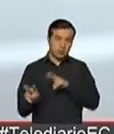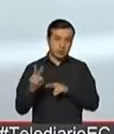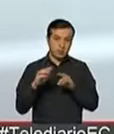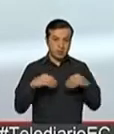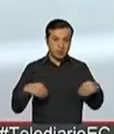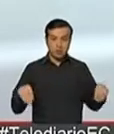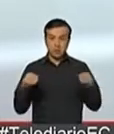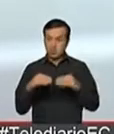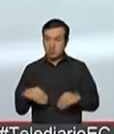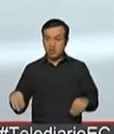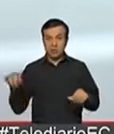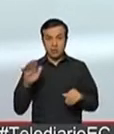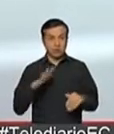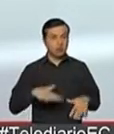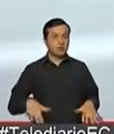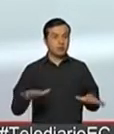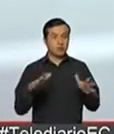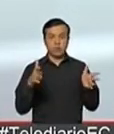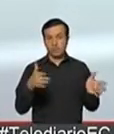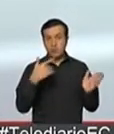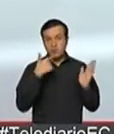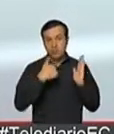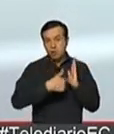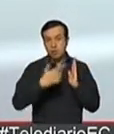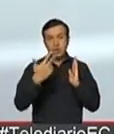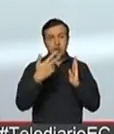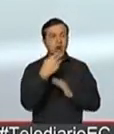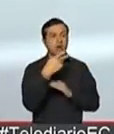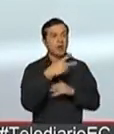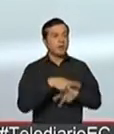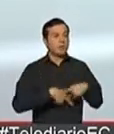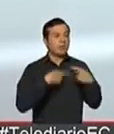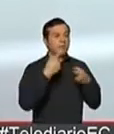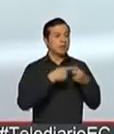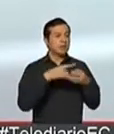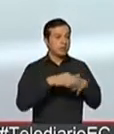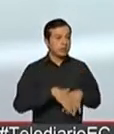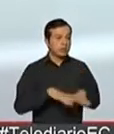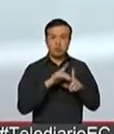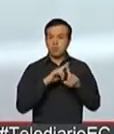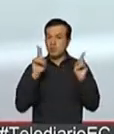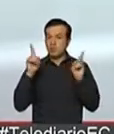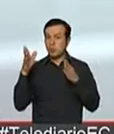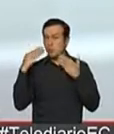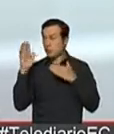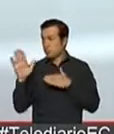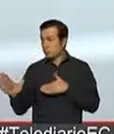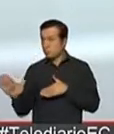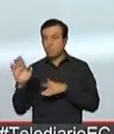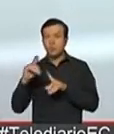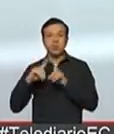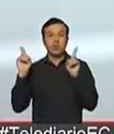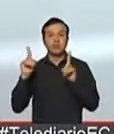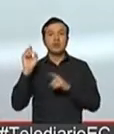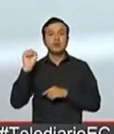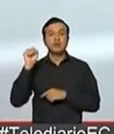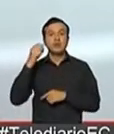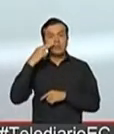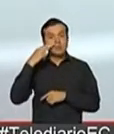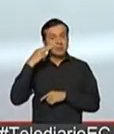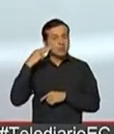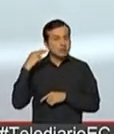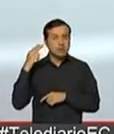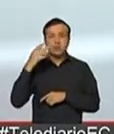nivel nacional. No es lo mismo la habitabilidad en Quito, no es lo mismo la de Guayaquil, no es lo mismo en Sacha, no es lo mismo